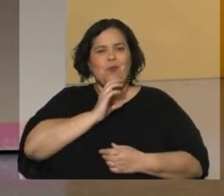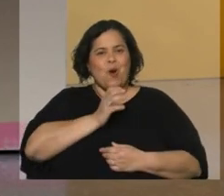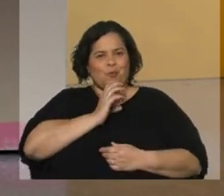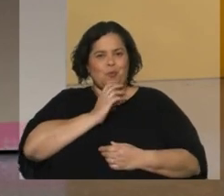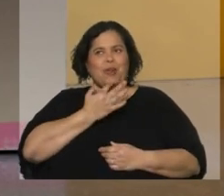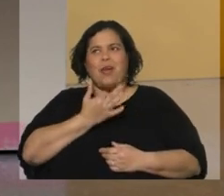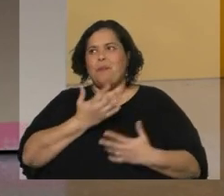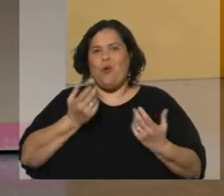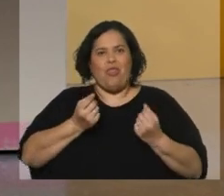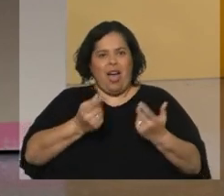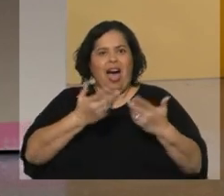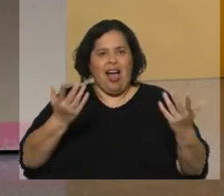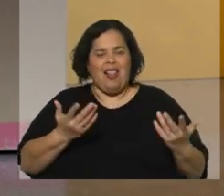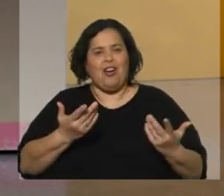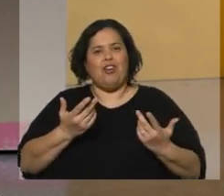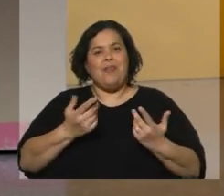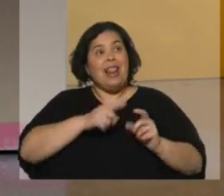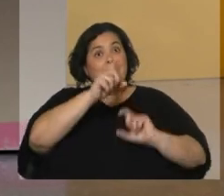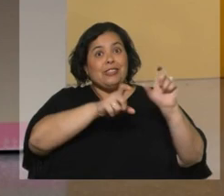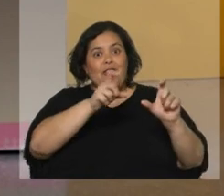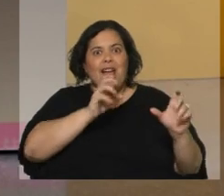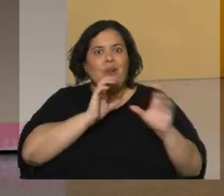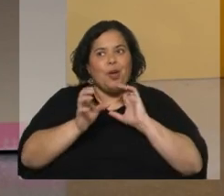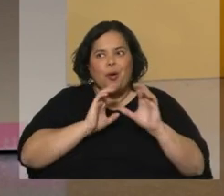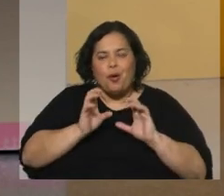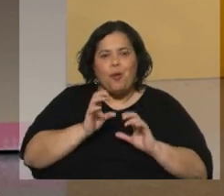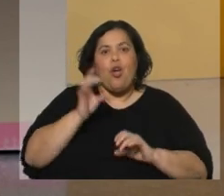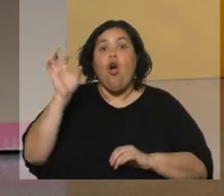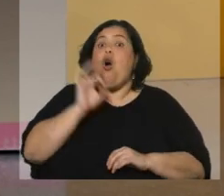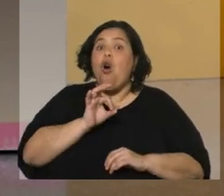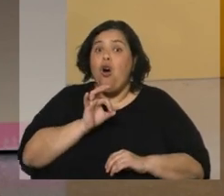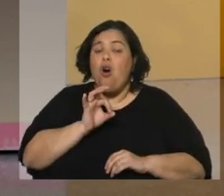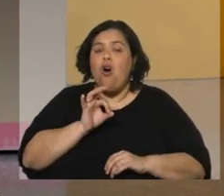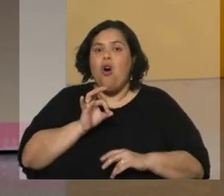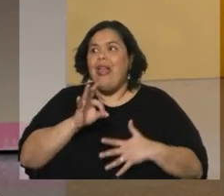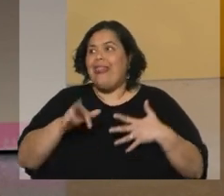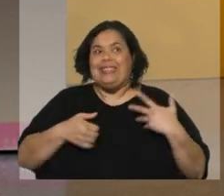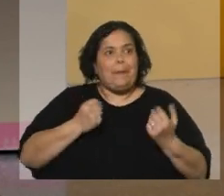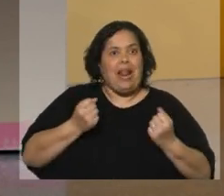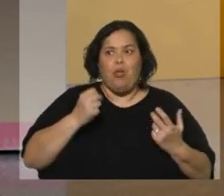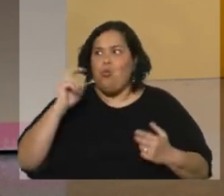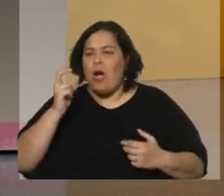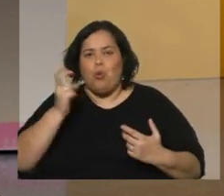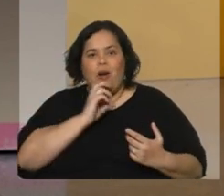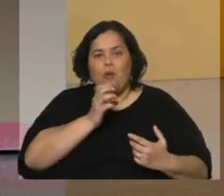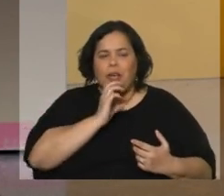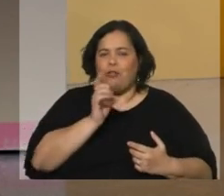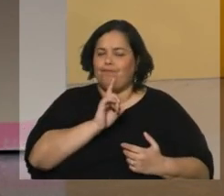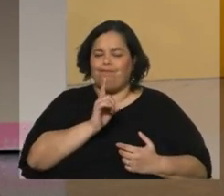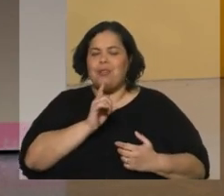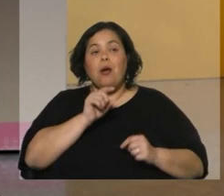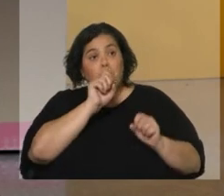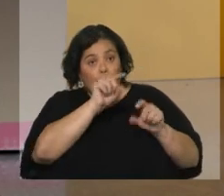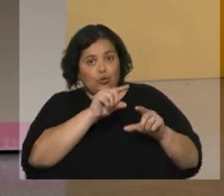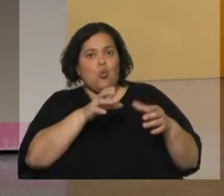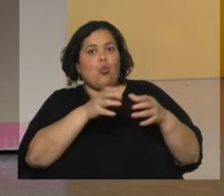a través de un resultado o desesperadamente está buscando el humor hay como formas y hay una diferencia entre vos podés ser el más gracioso de